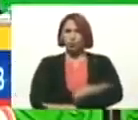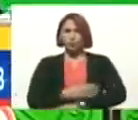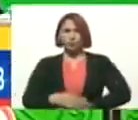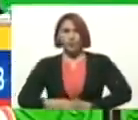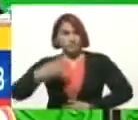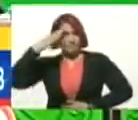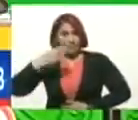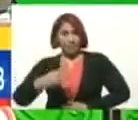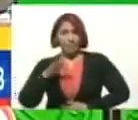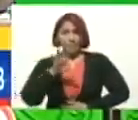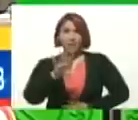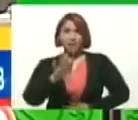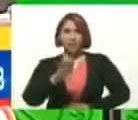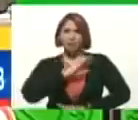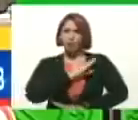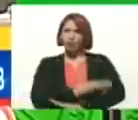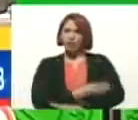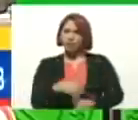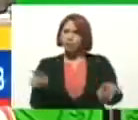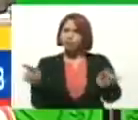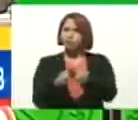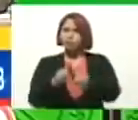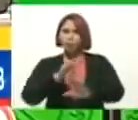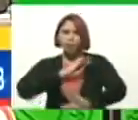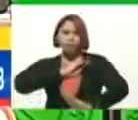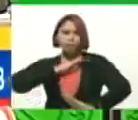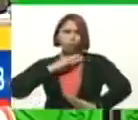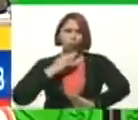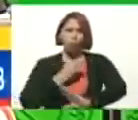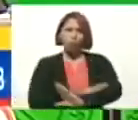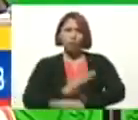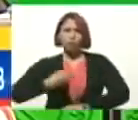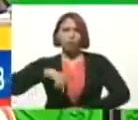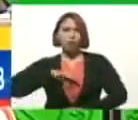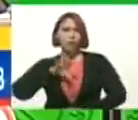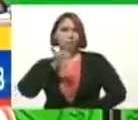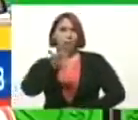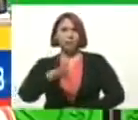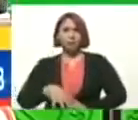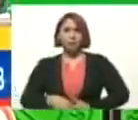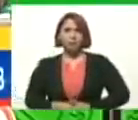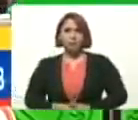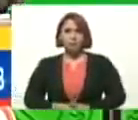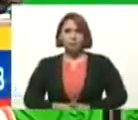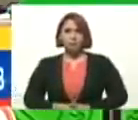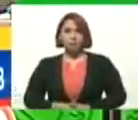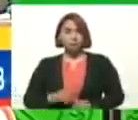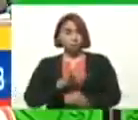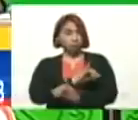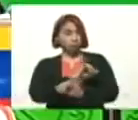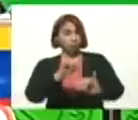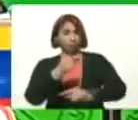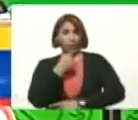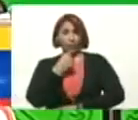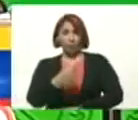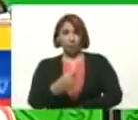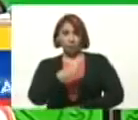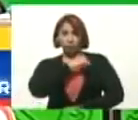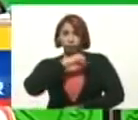del país es fortalecer el poder de nuestra nación. Ya lo decía en la reunión